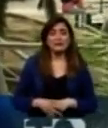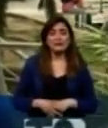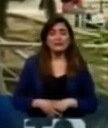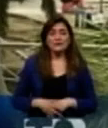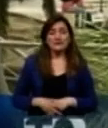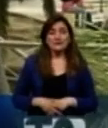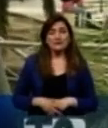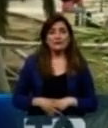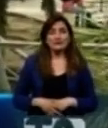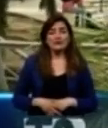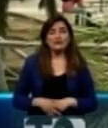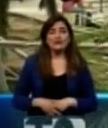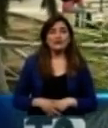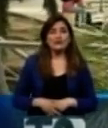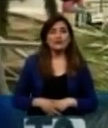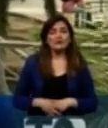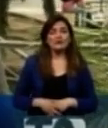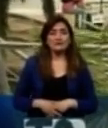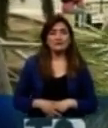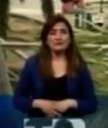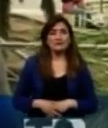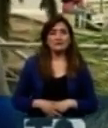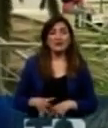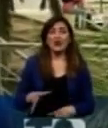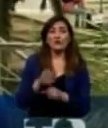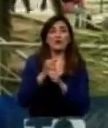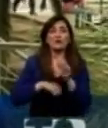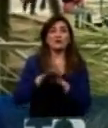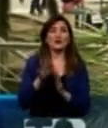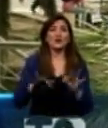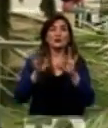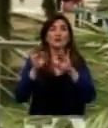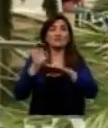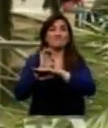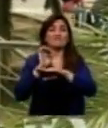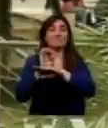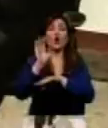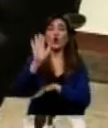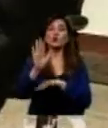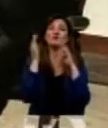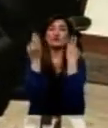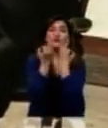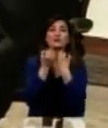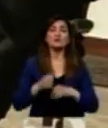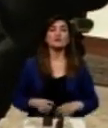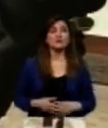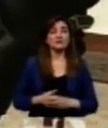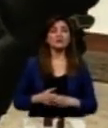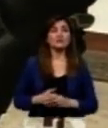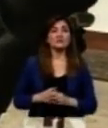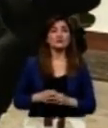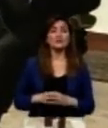entonces yo creo que lo más pronto posible que se recupere es más importante para el Ecuador, para sus familiares. En Quito, Freddy